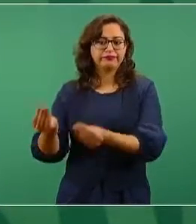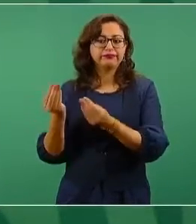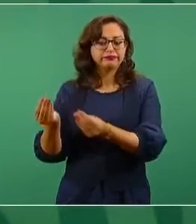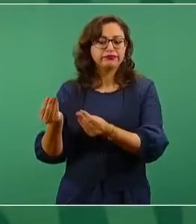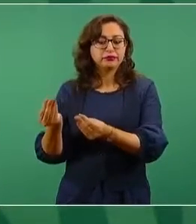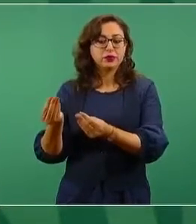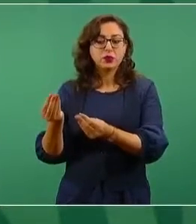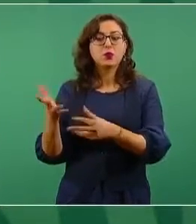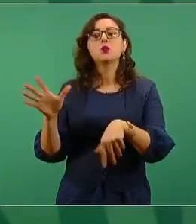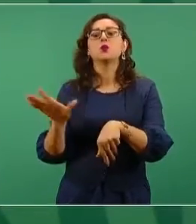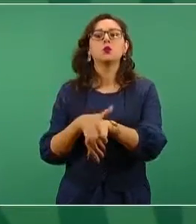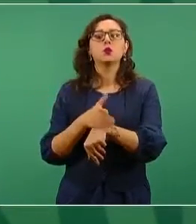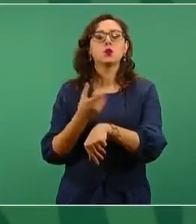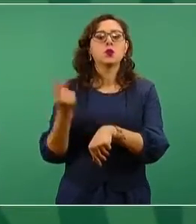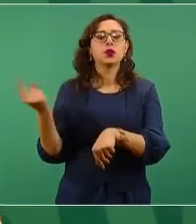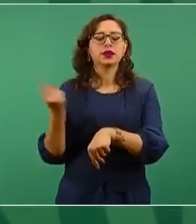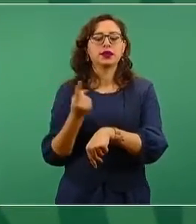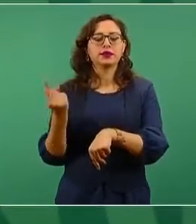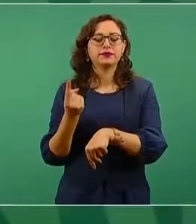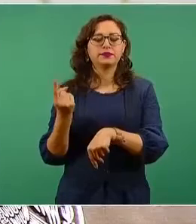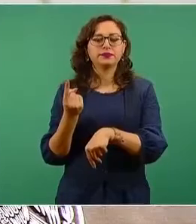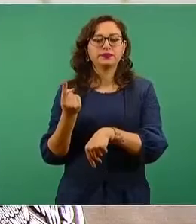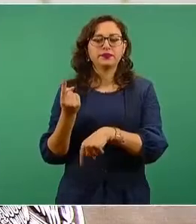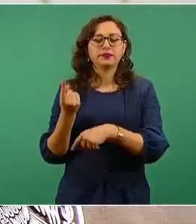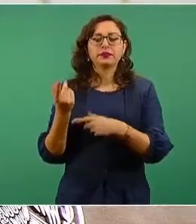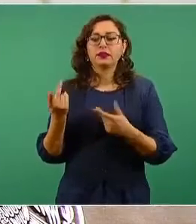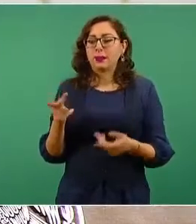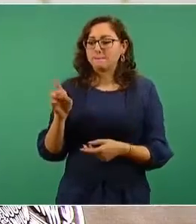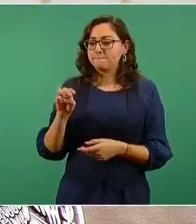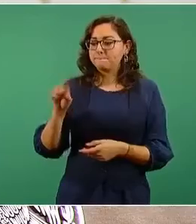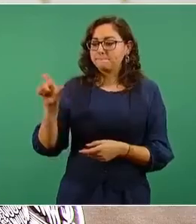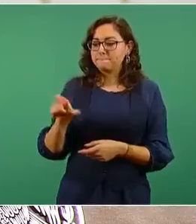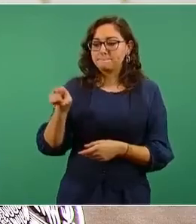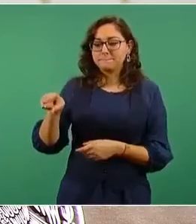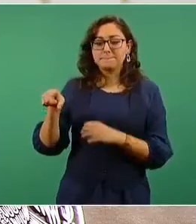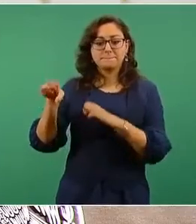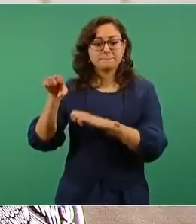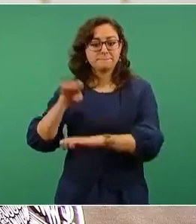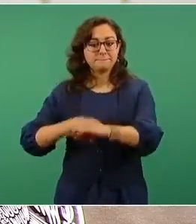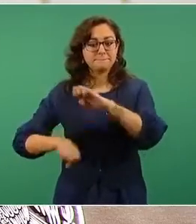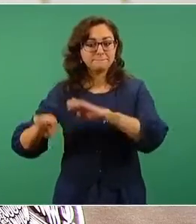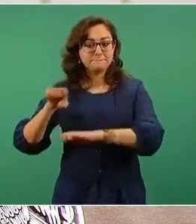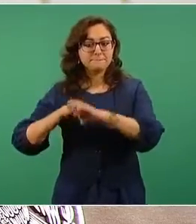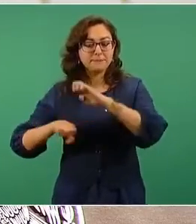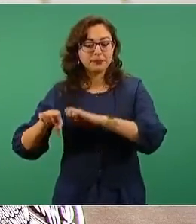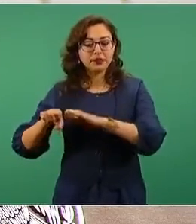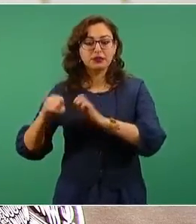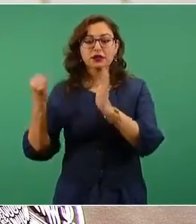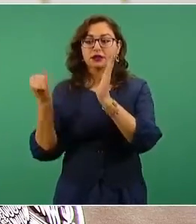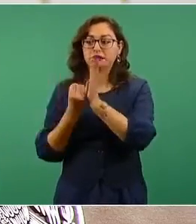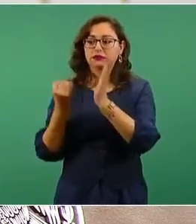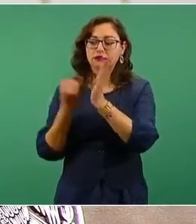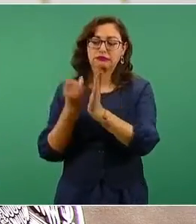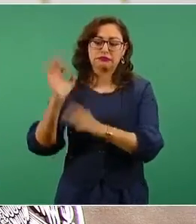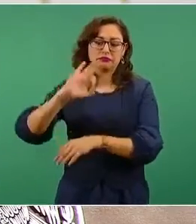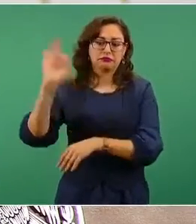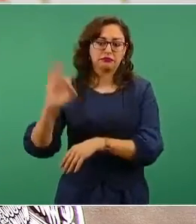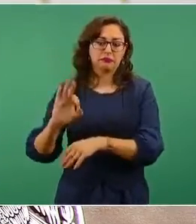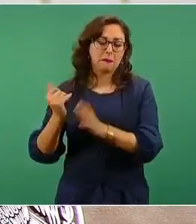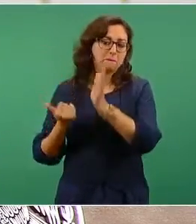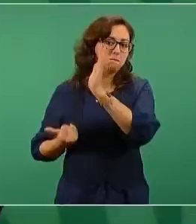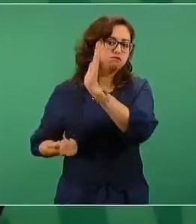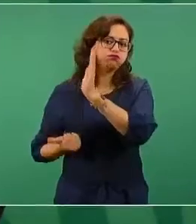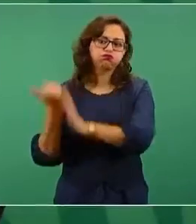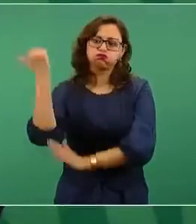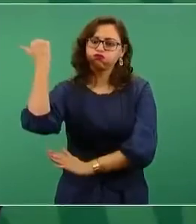porque al final del día Pemex, por su condición de empresa, consigue tasas de interés más altas, a veces